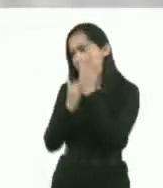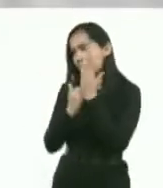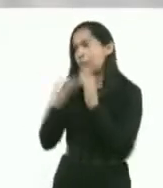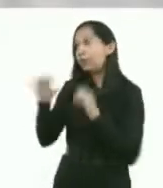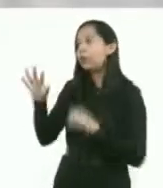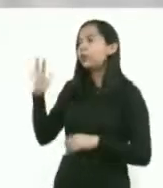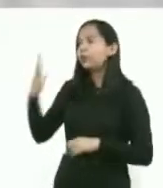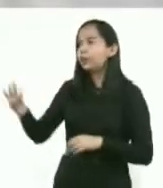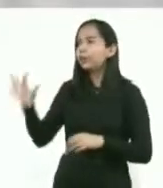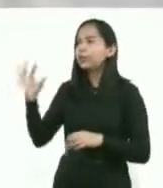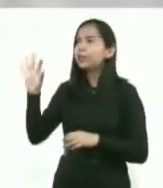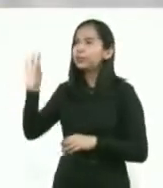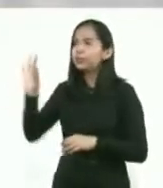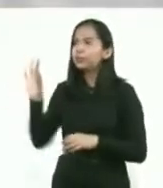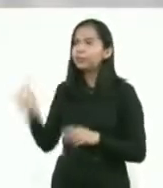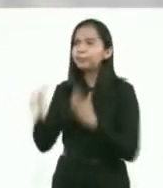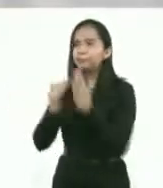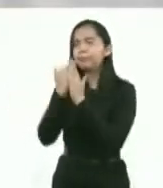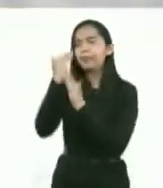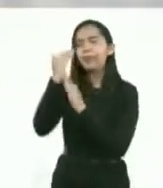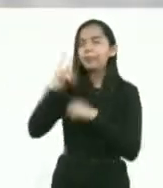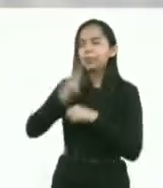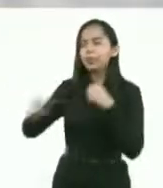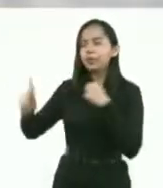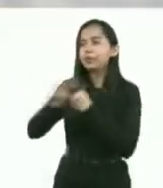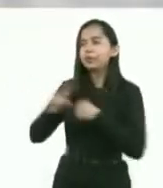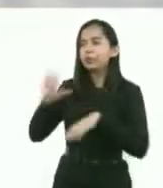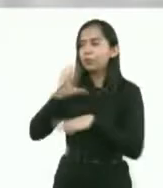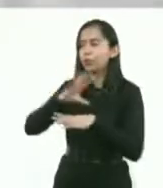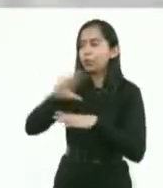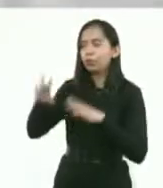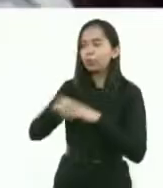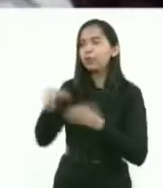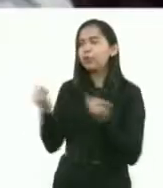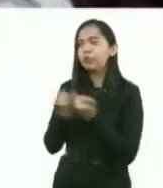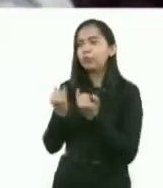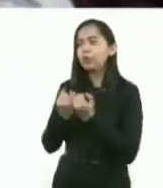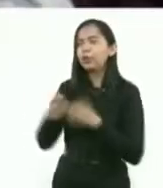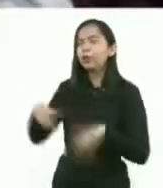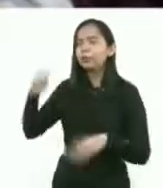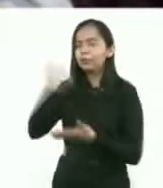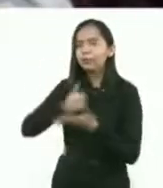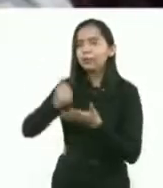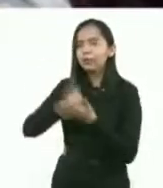y prácticamente en todo el país, igual aquí en la Ciudad de México. En el caso